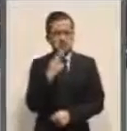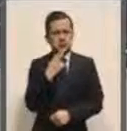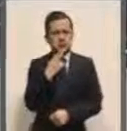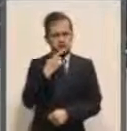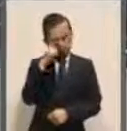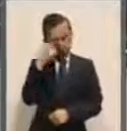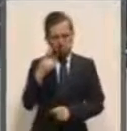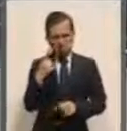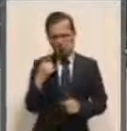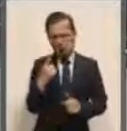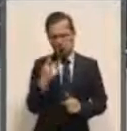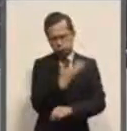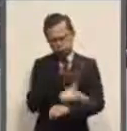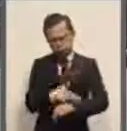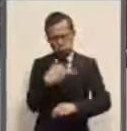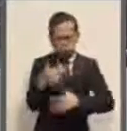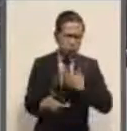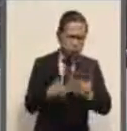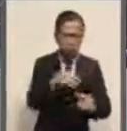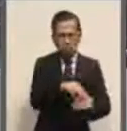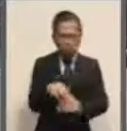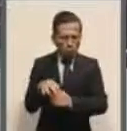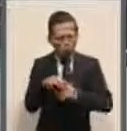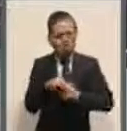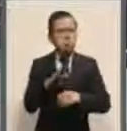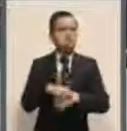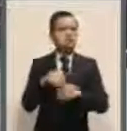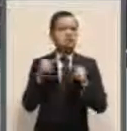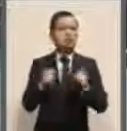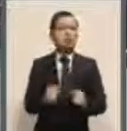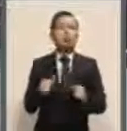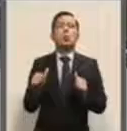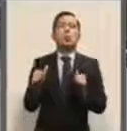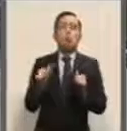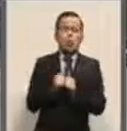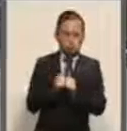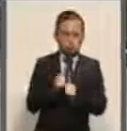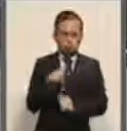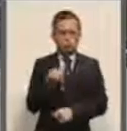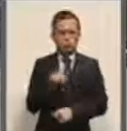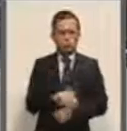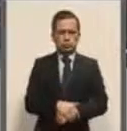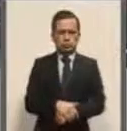a los procesos electorales gracias al nivel de